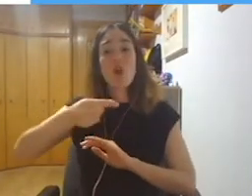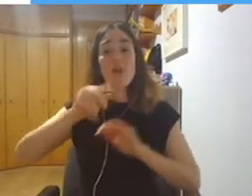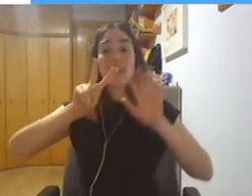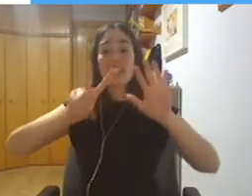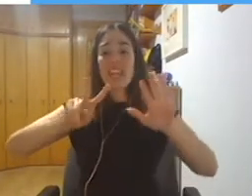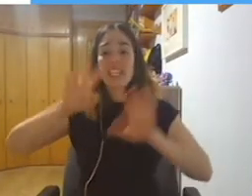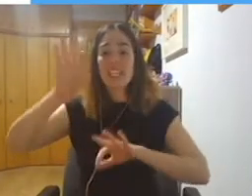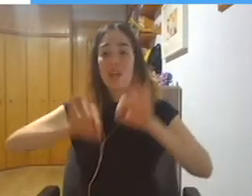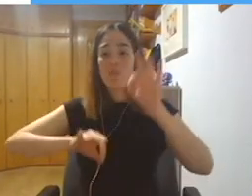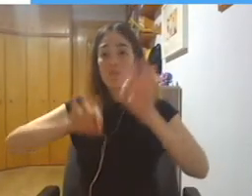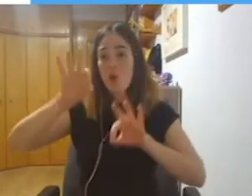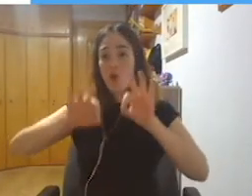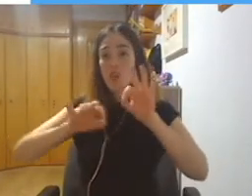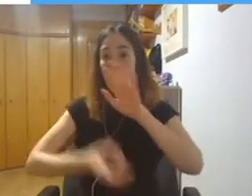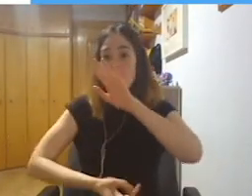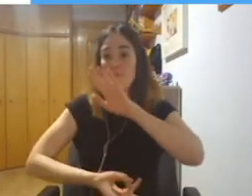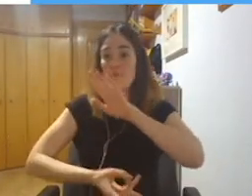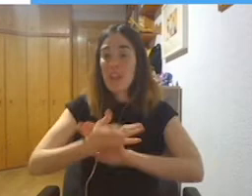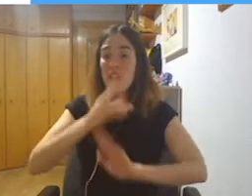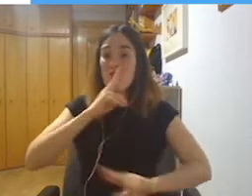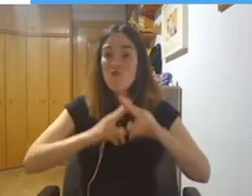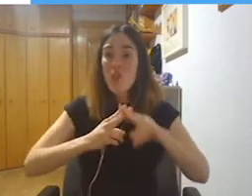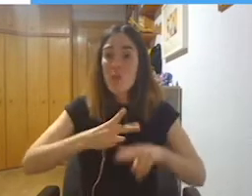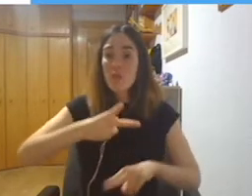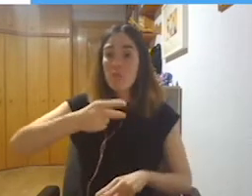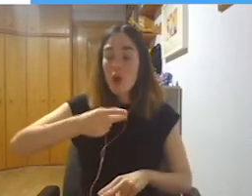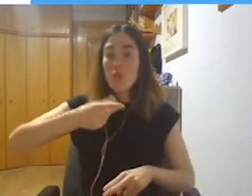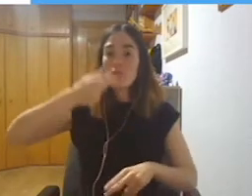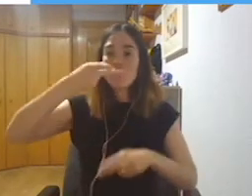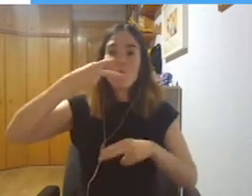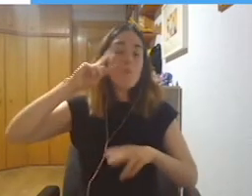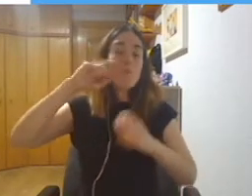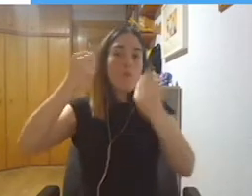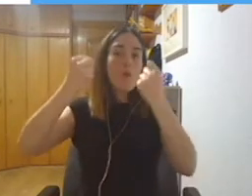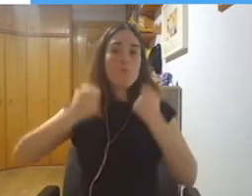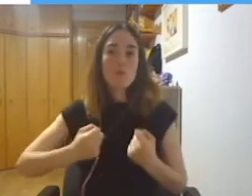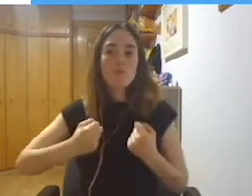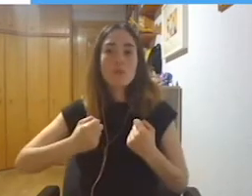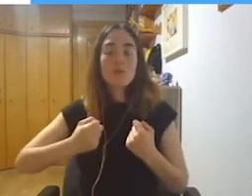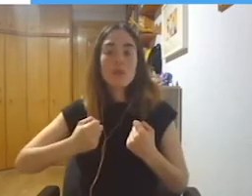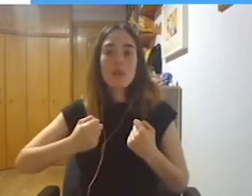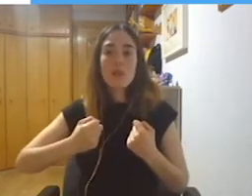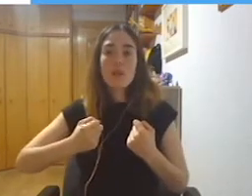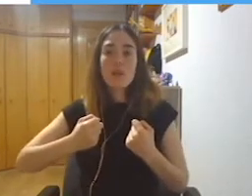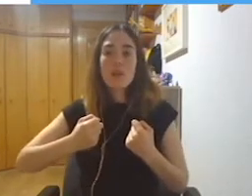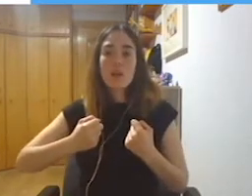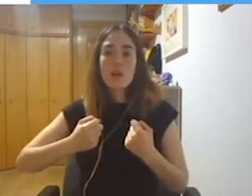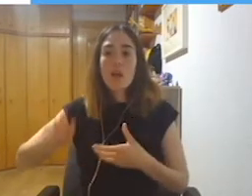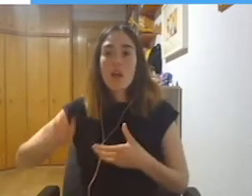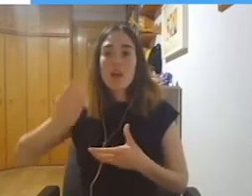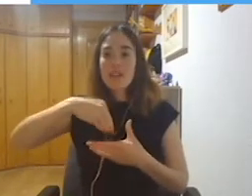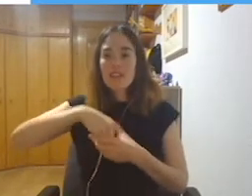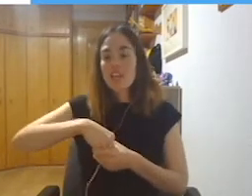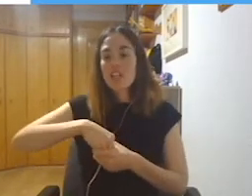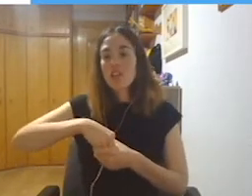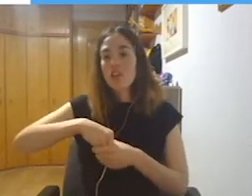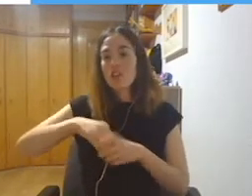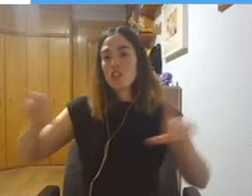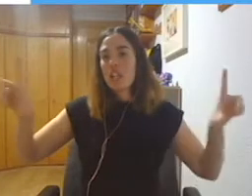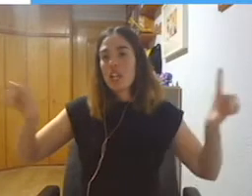25,7% de aparición de nombres propios de mujeres expertas en las